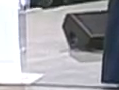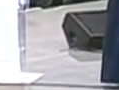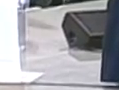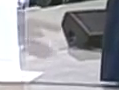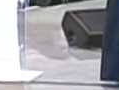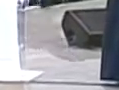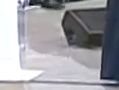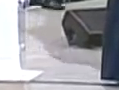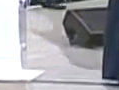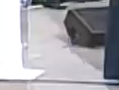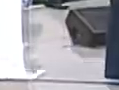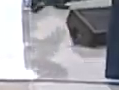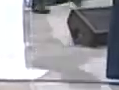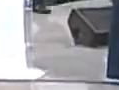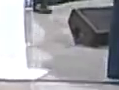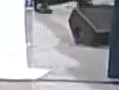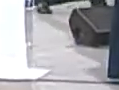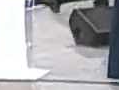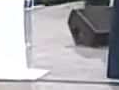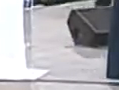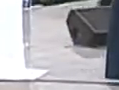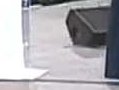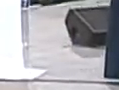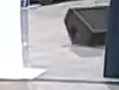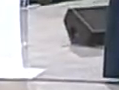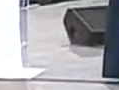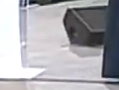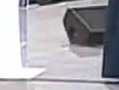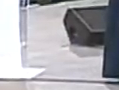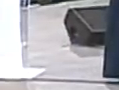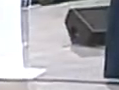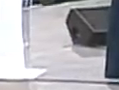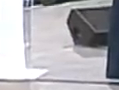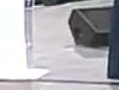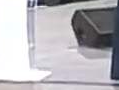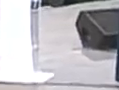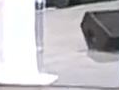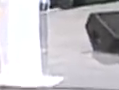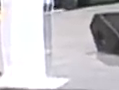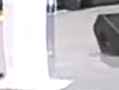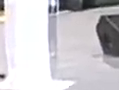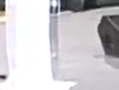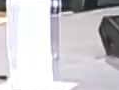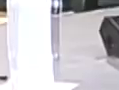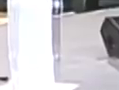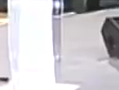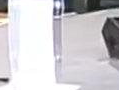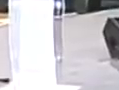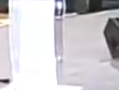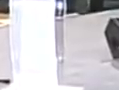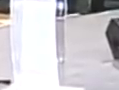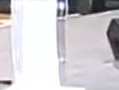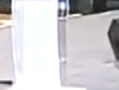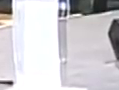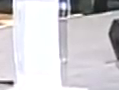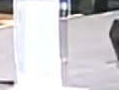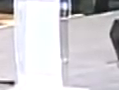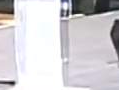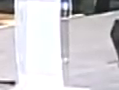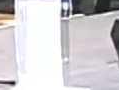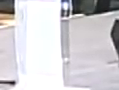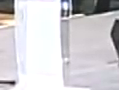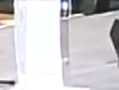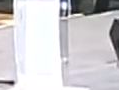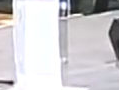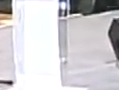¿Dónde está Urdaneta? Desde el gimnasio Papá Carrillo, ubicado en los dos caminos en el estado